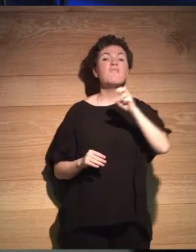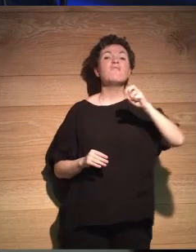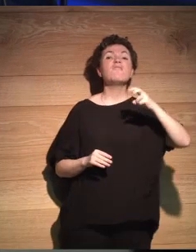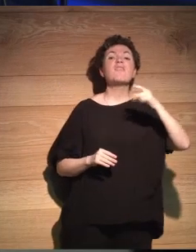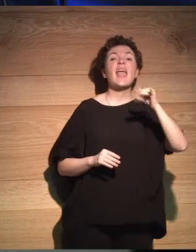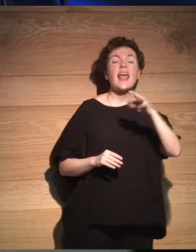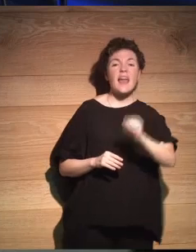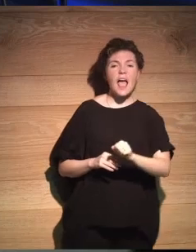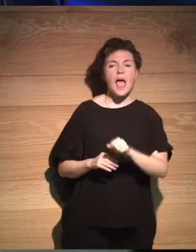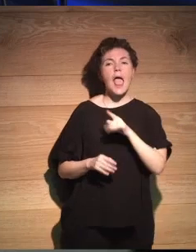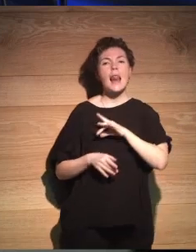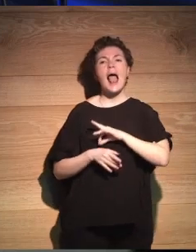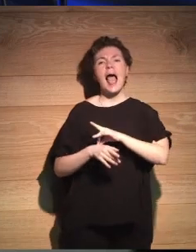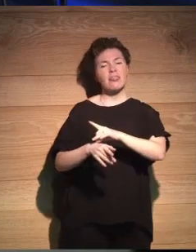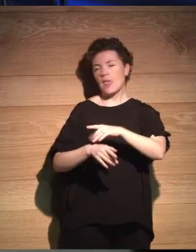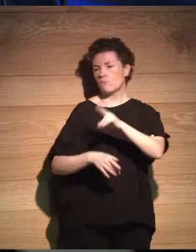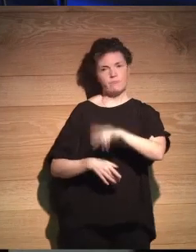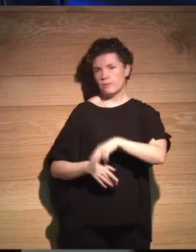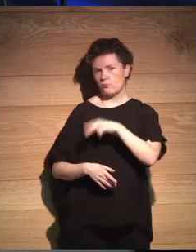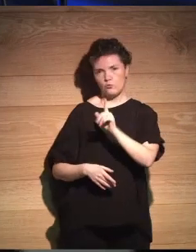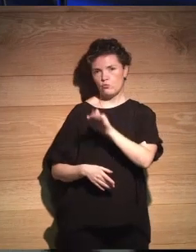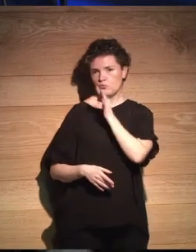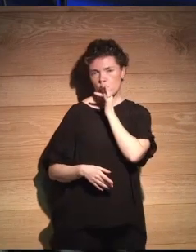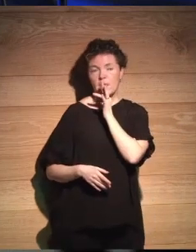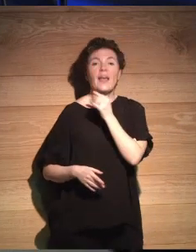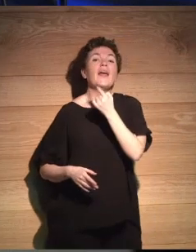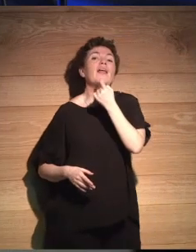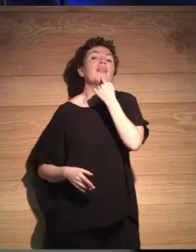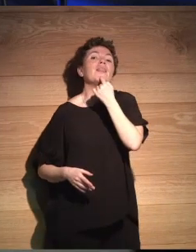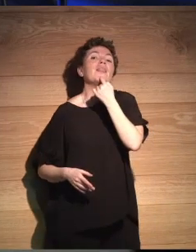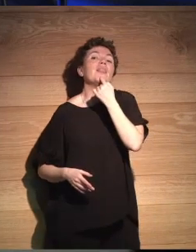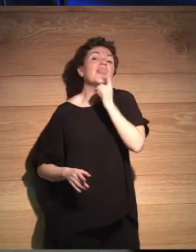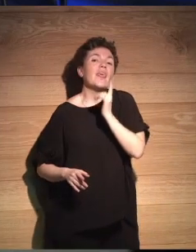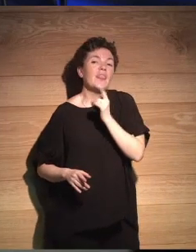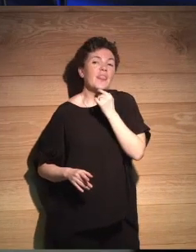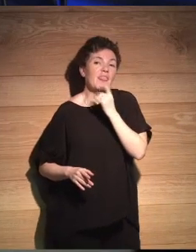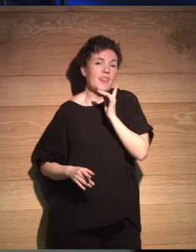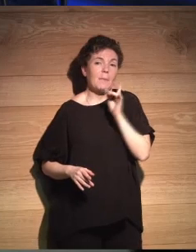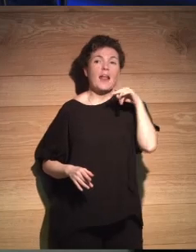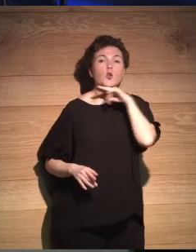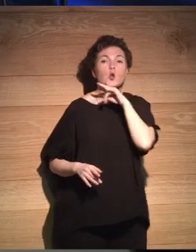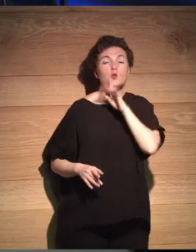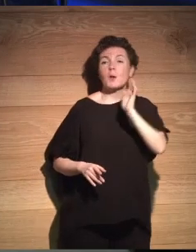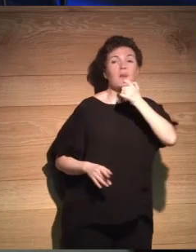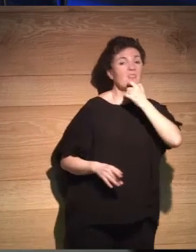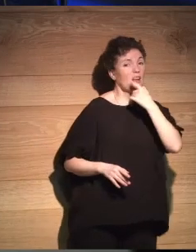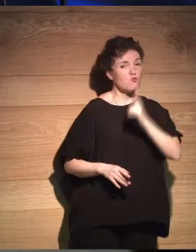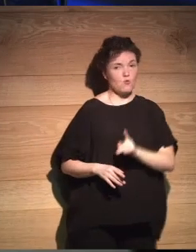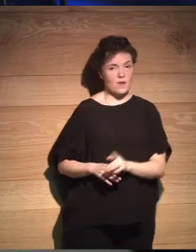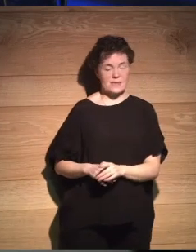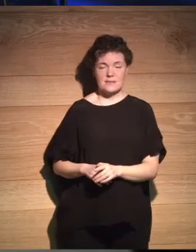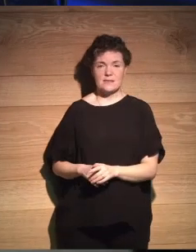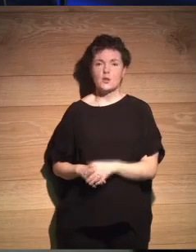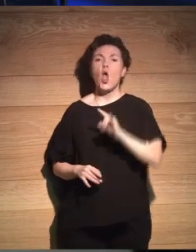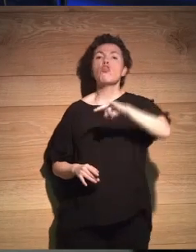no era agente. No era agente. Dicen que era agente para los rusos, pero no para los británicos.